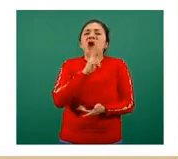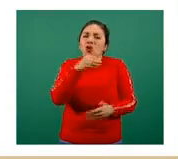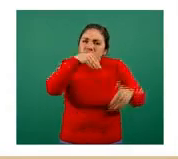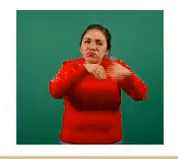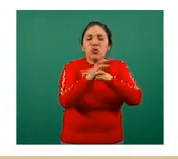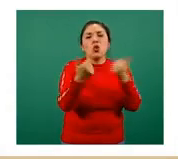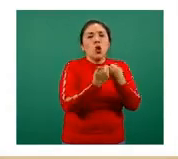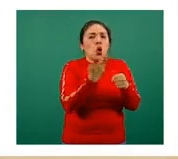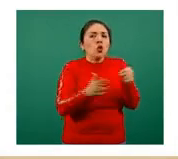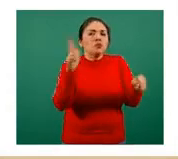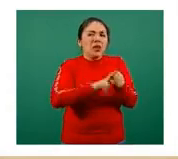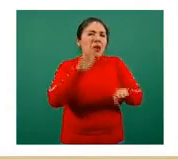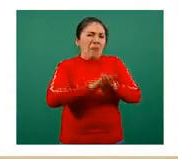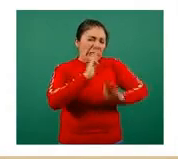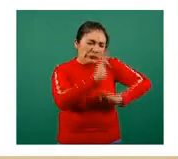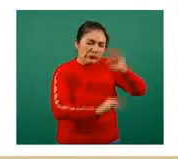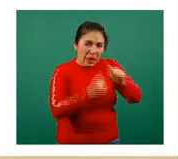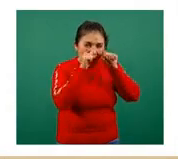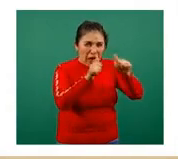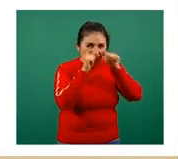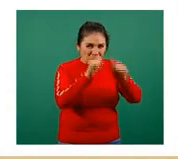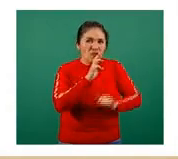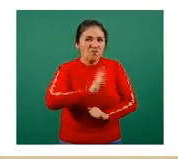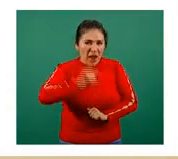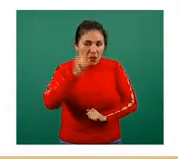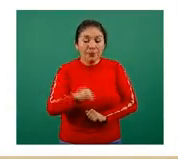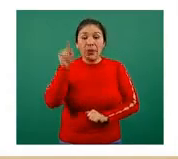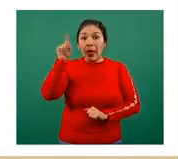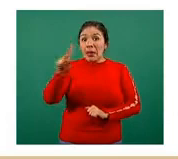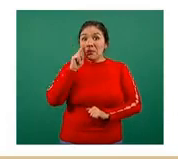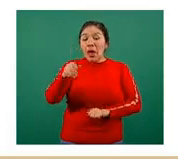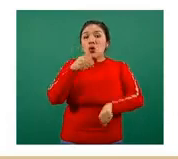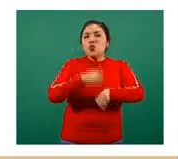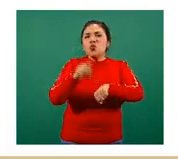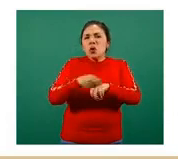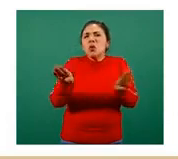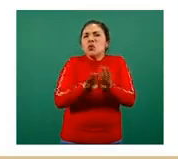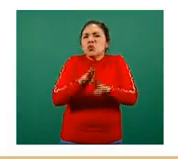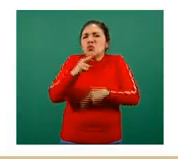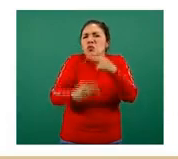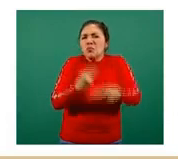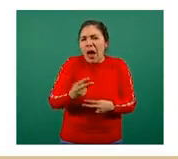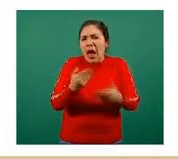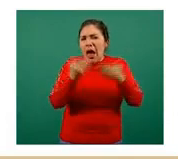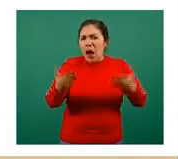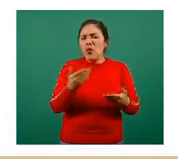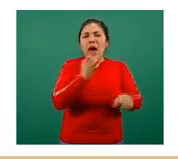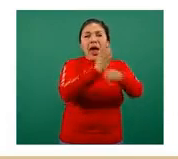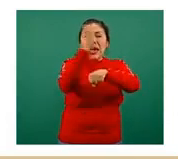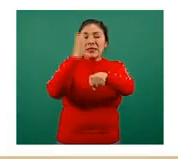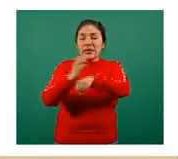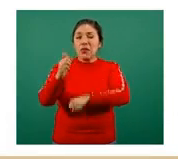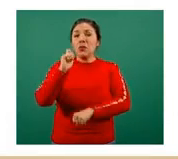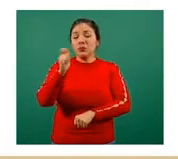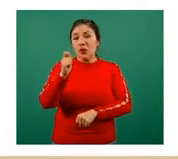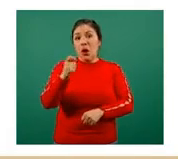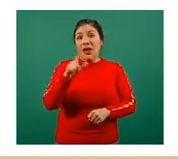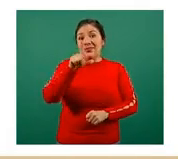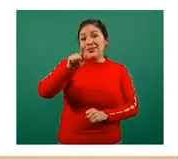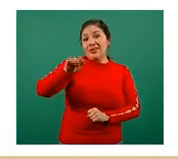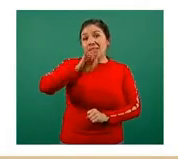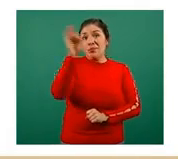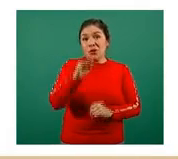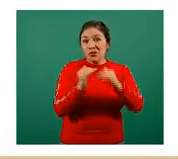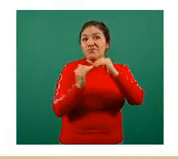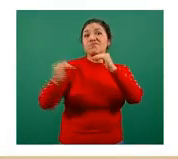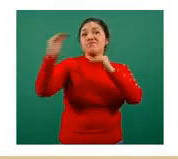valoración y una atención más especializada. Los números prácticamente para efectos de las entidades con más del 70% de ocupación no han